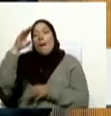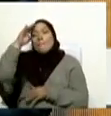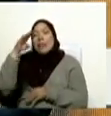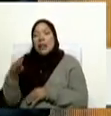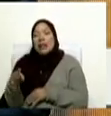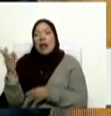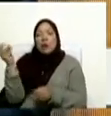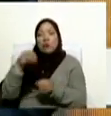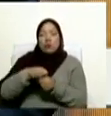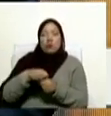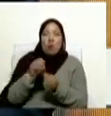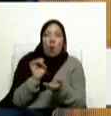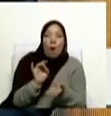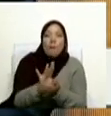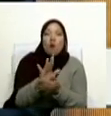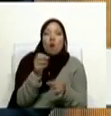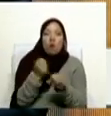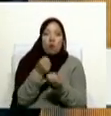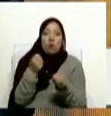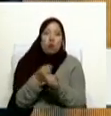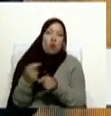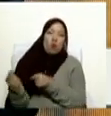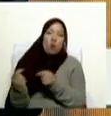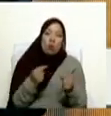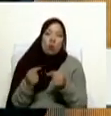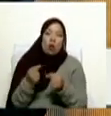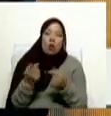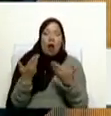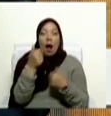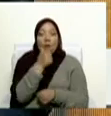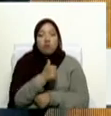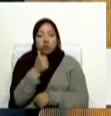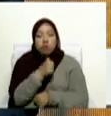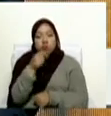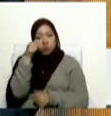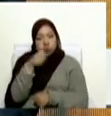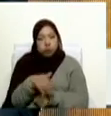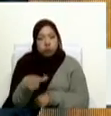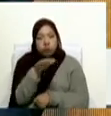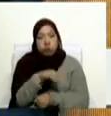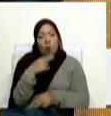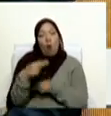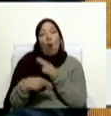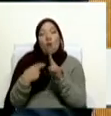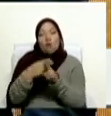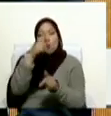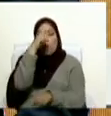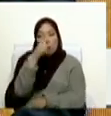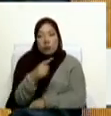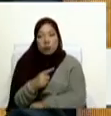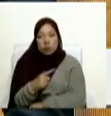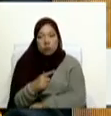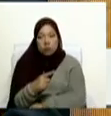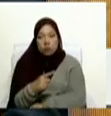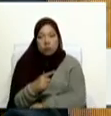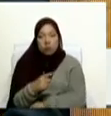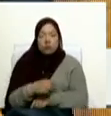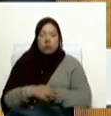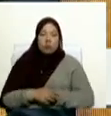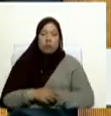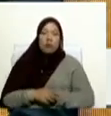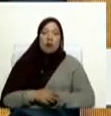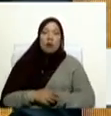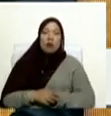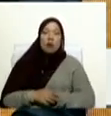expulsar a los realistas del occidente que en rendir la plaza de Puerto cabello eh tres